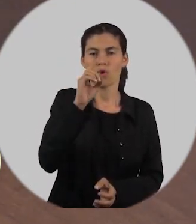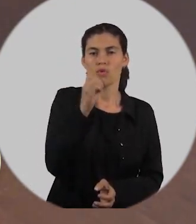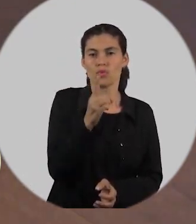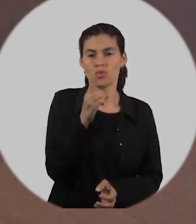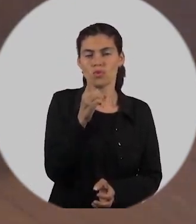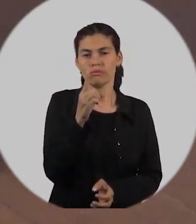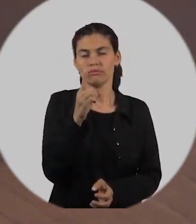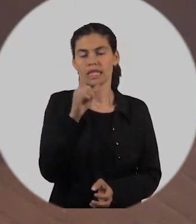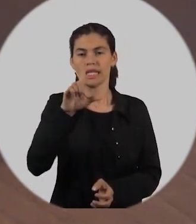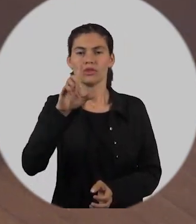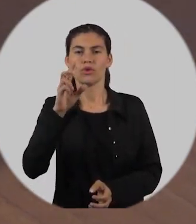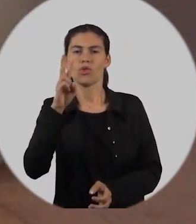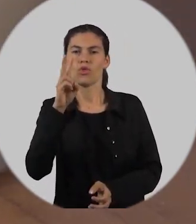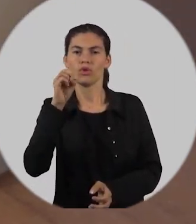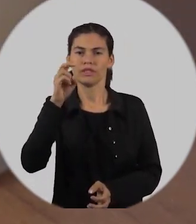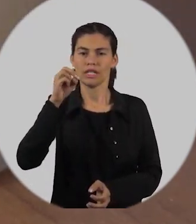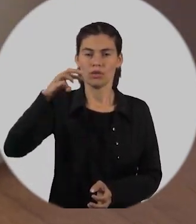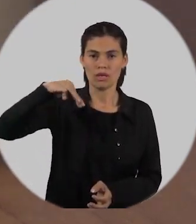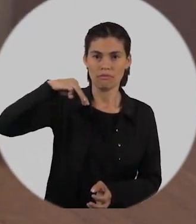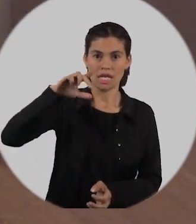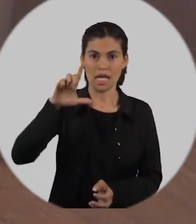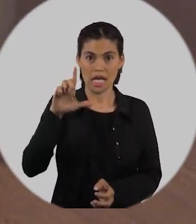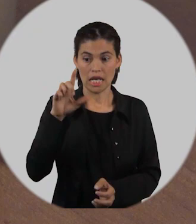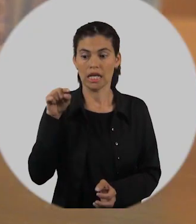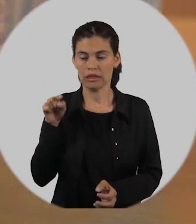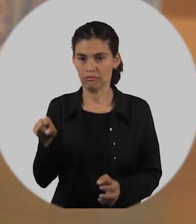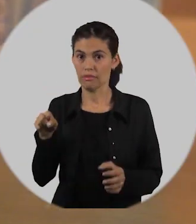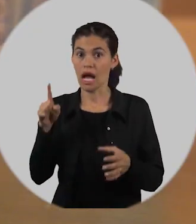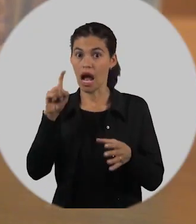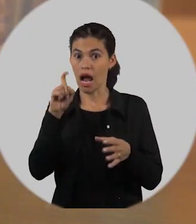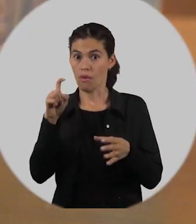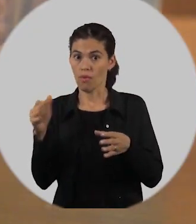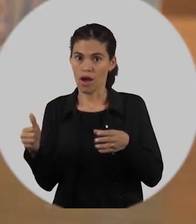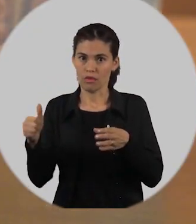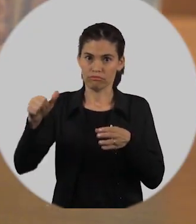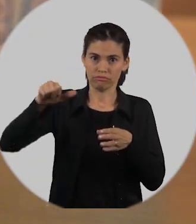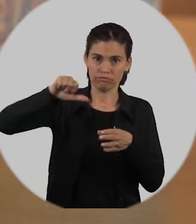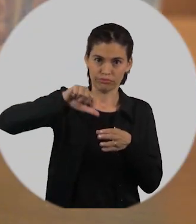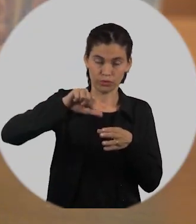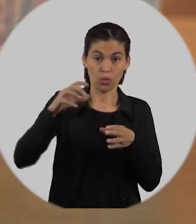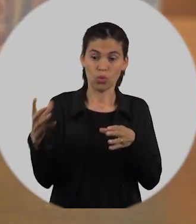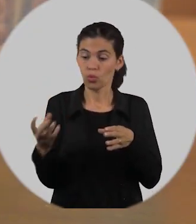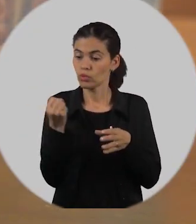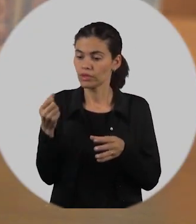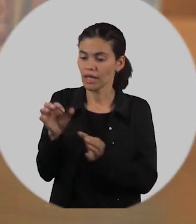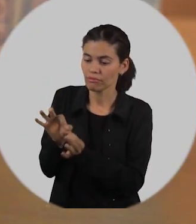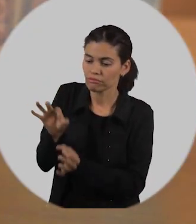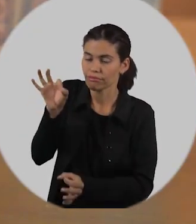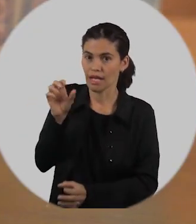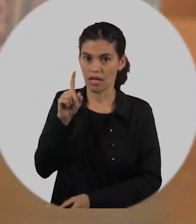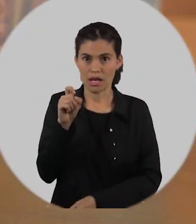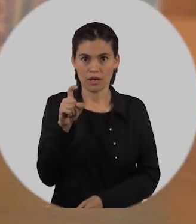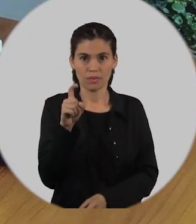un litro 200 más o menos de shampoo, ¿verdad? Entonces, esa es la cantidad de agua que vamos a ir utilizando.